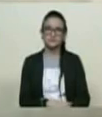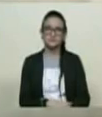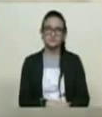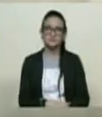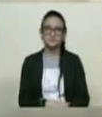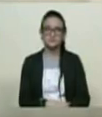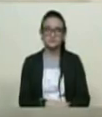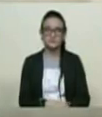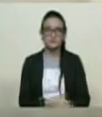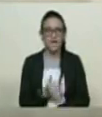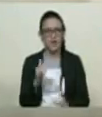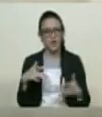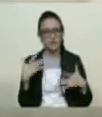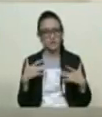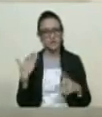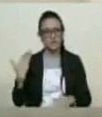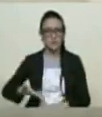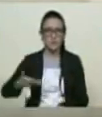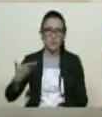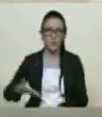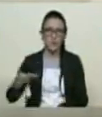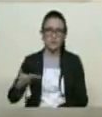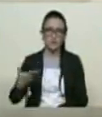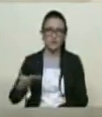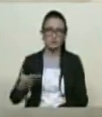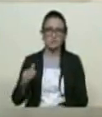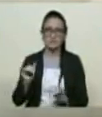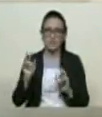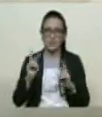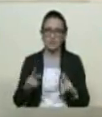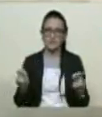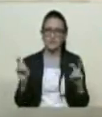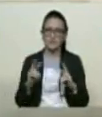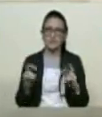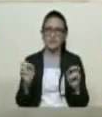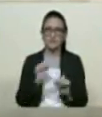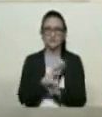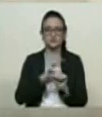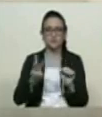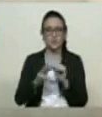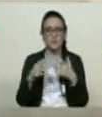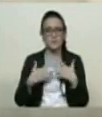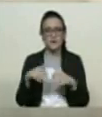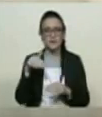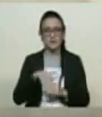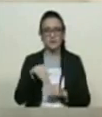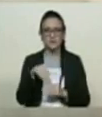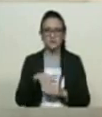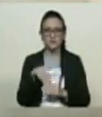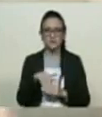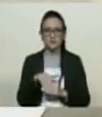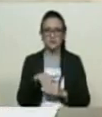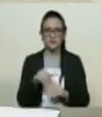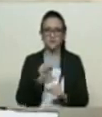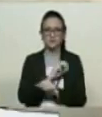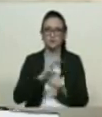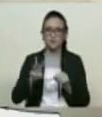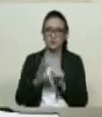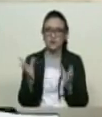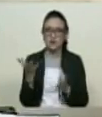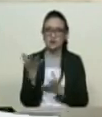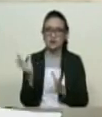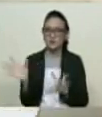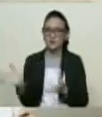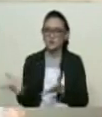que se hace que es muy importante en estas auditorías, en el software de la máquina de votación, en el software de